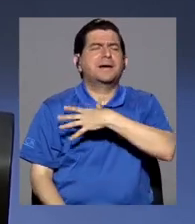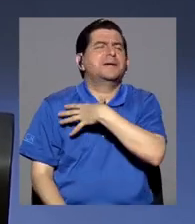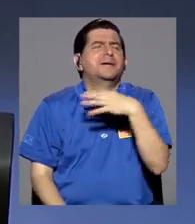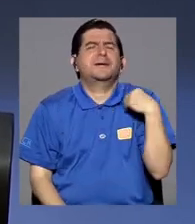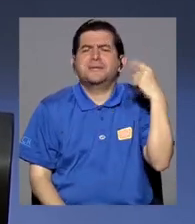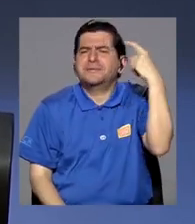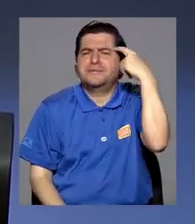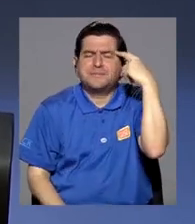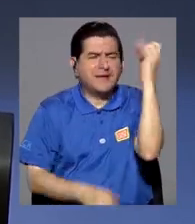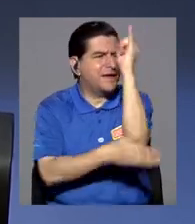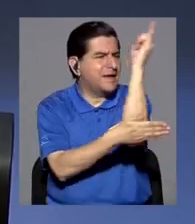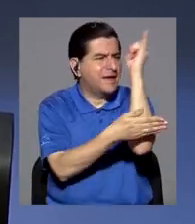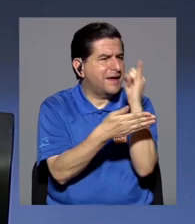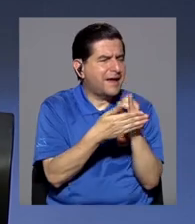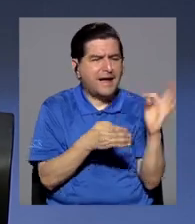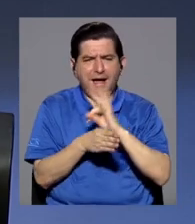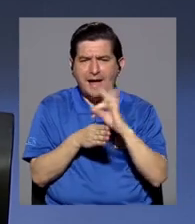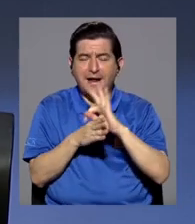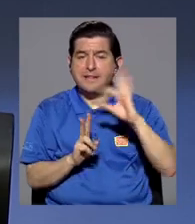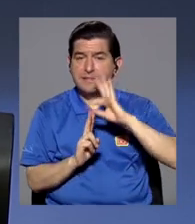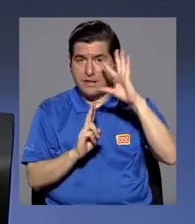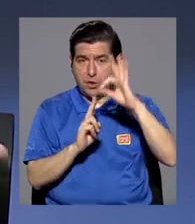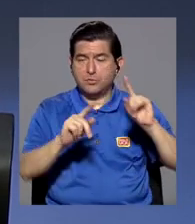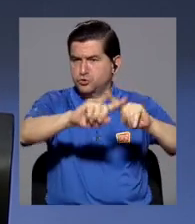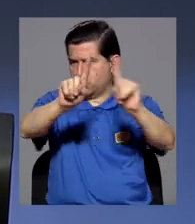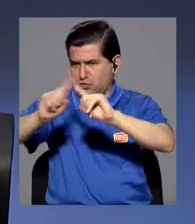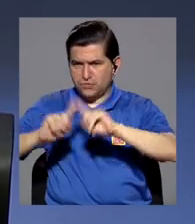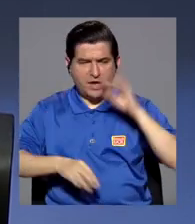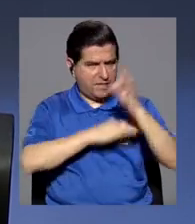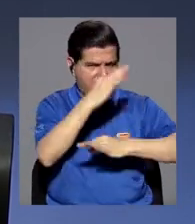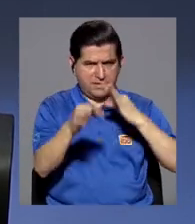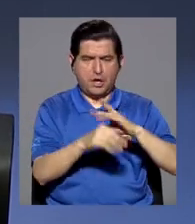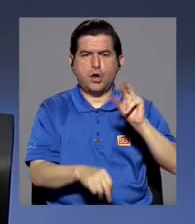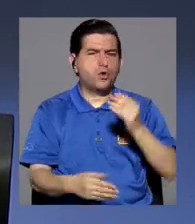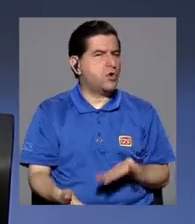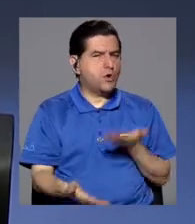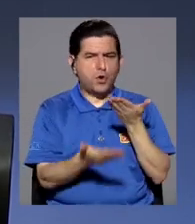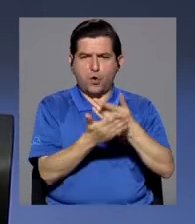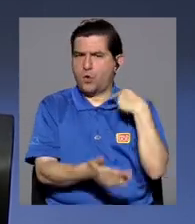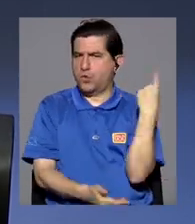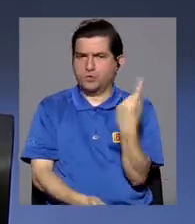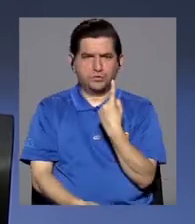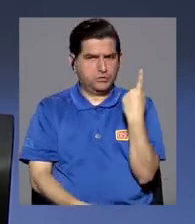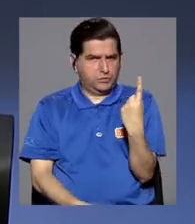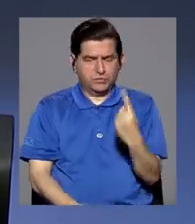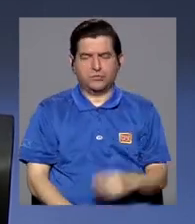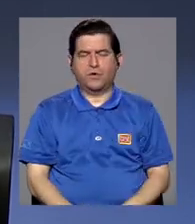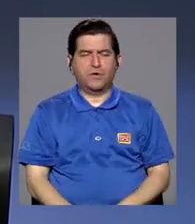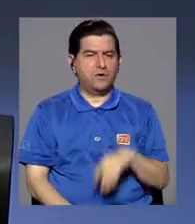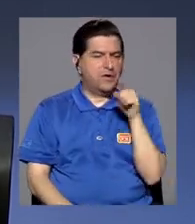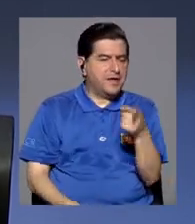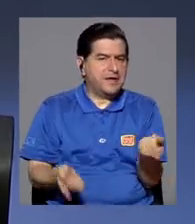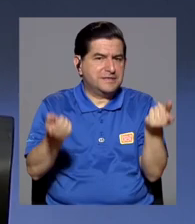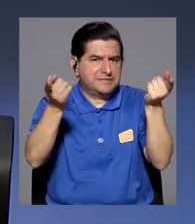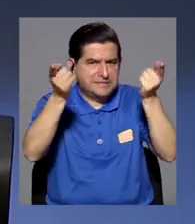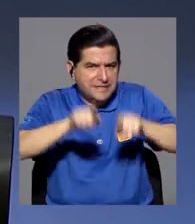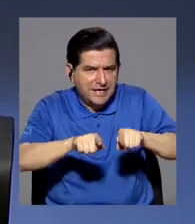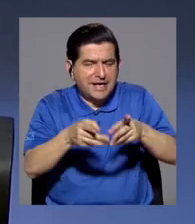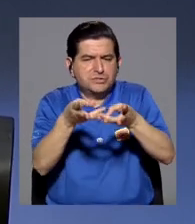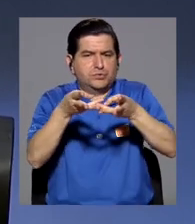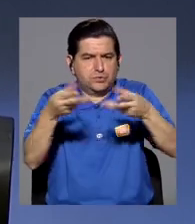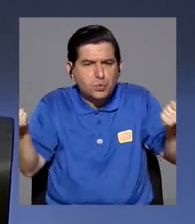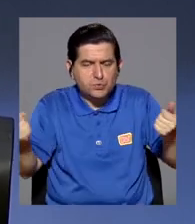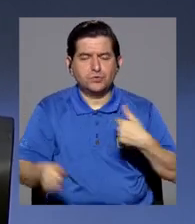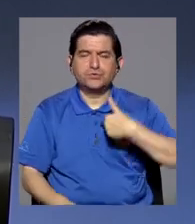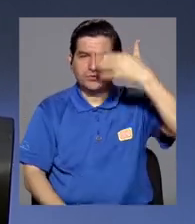mí me gusta pensar la arteterapia como una opción entre muchas otras para no proponerlo exclusivamente como la única o como la